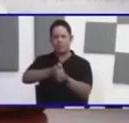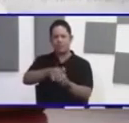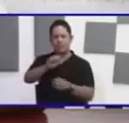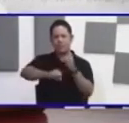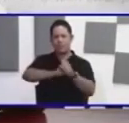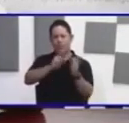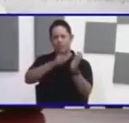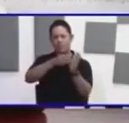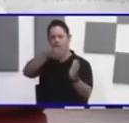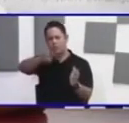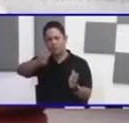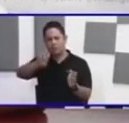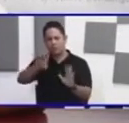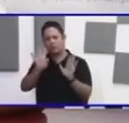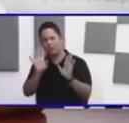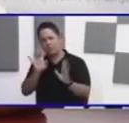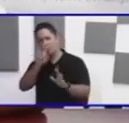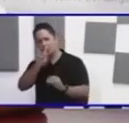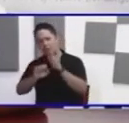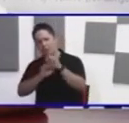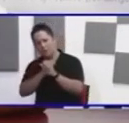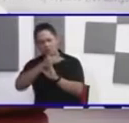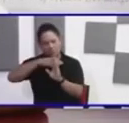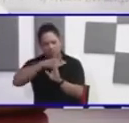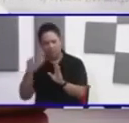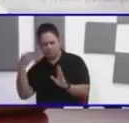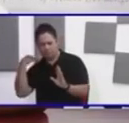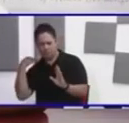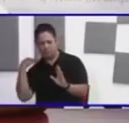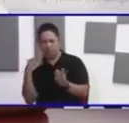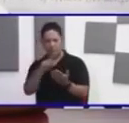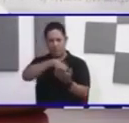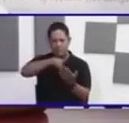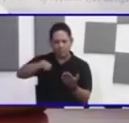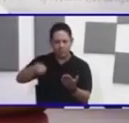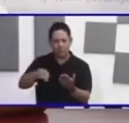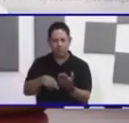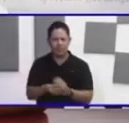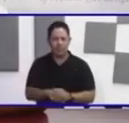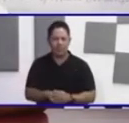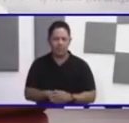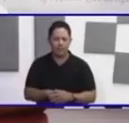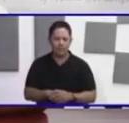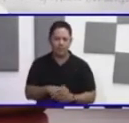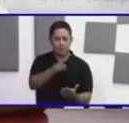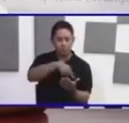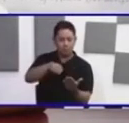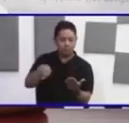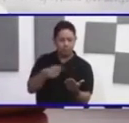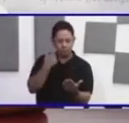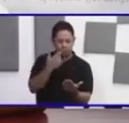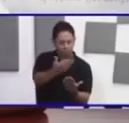2018. Es decir, 1 año y medio pasaditos que se firmó el contrato. Un contrato que